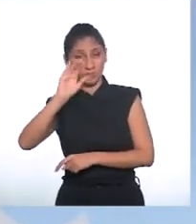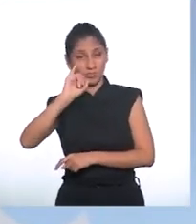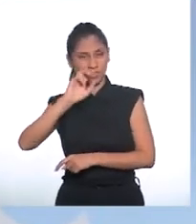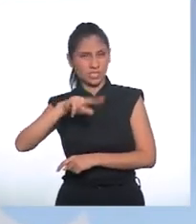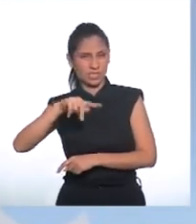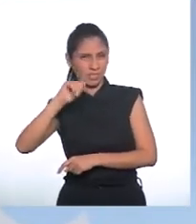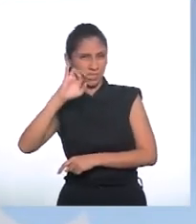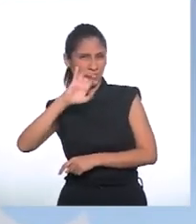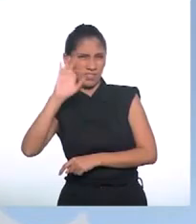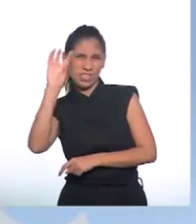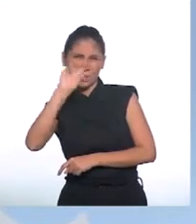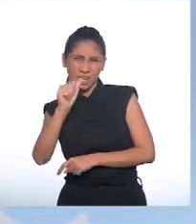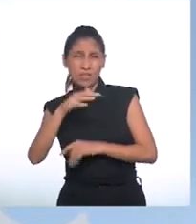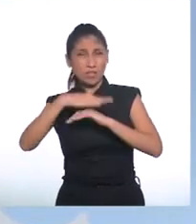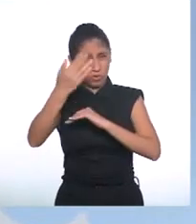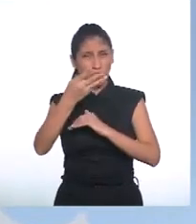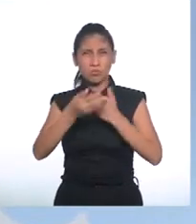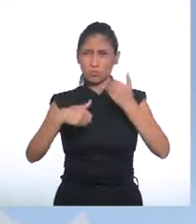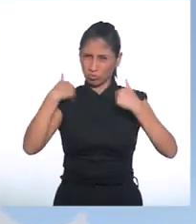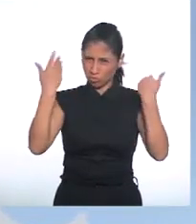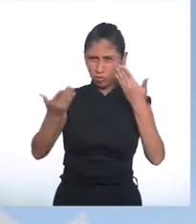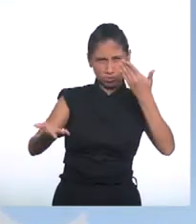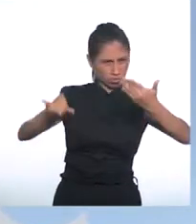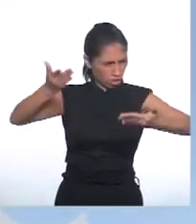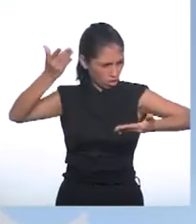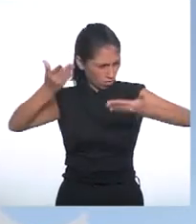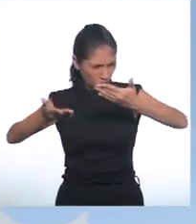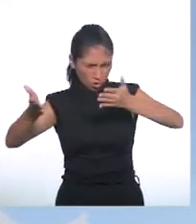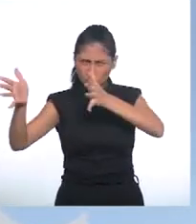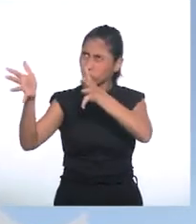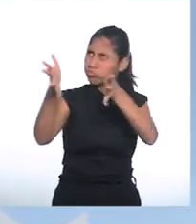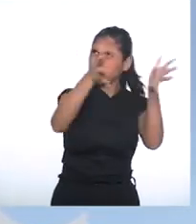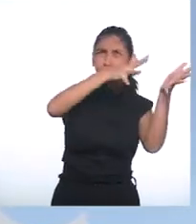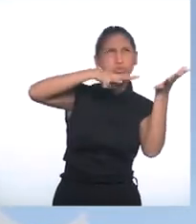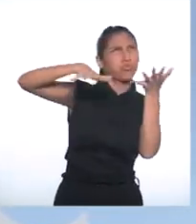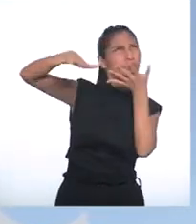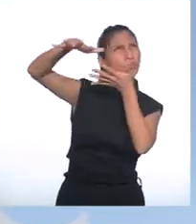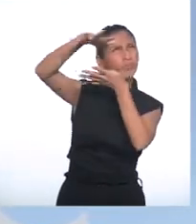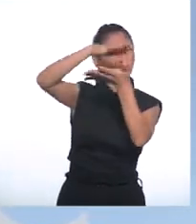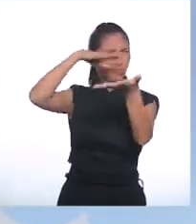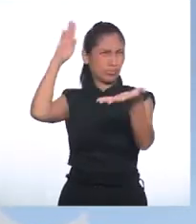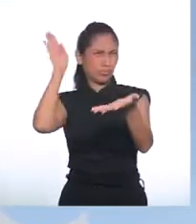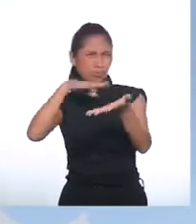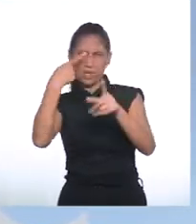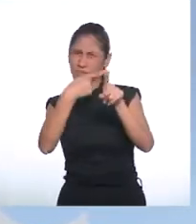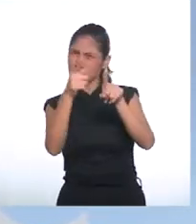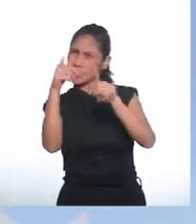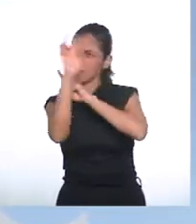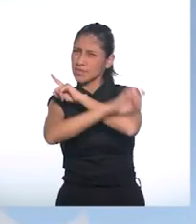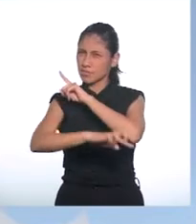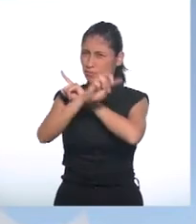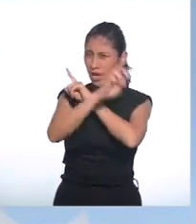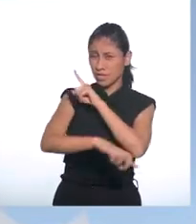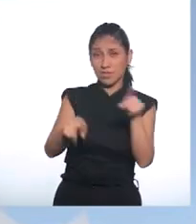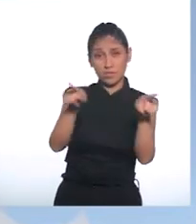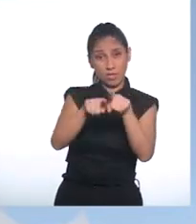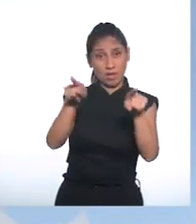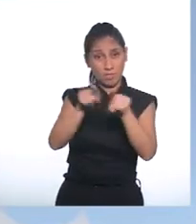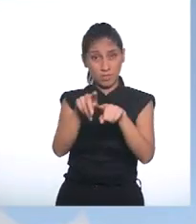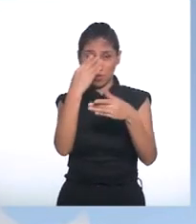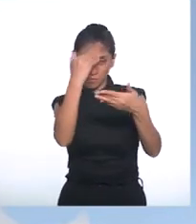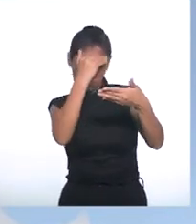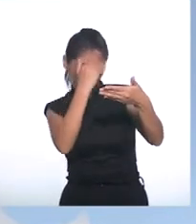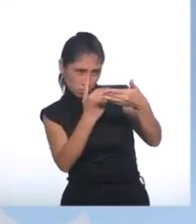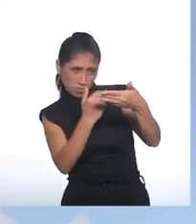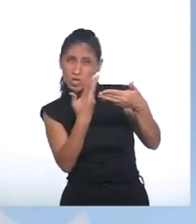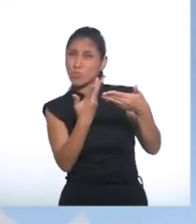de la contaminación del aire en diferentes países y catalogar cuáles se encontraban dentro de las categorías establecidas por la